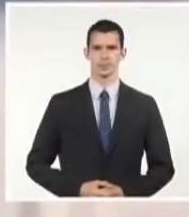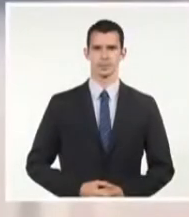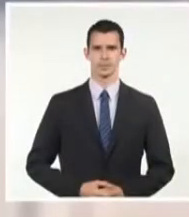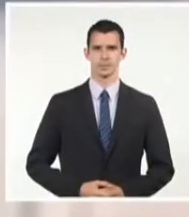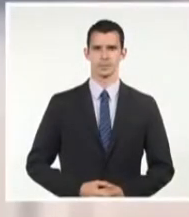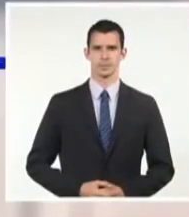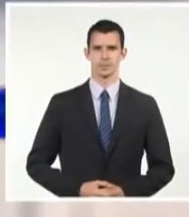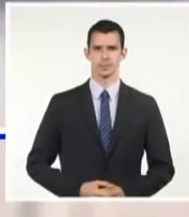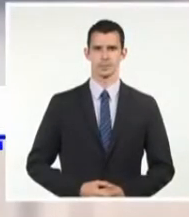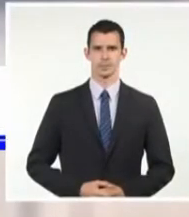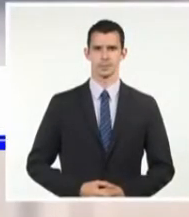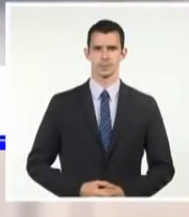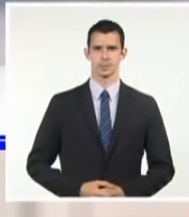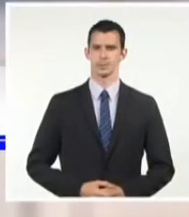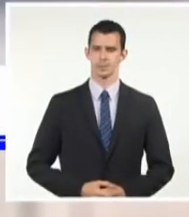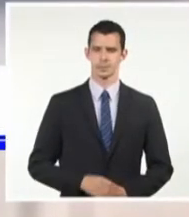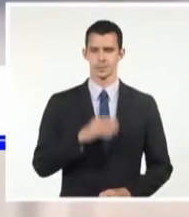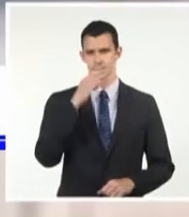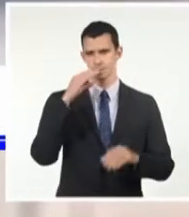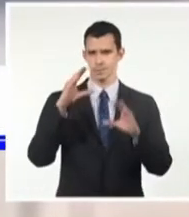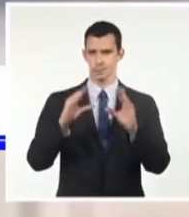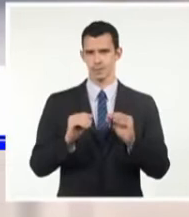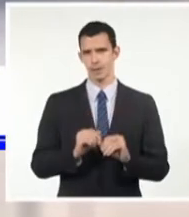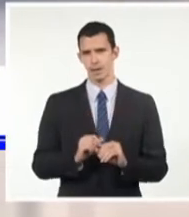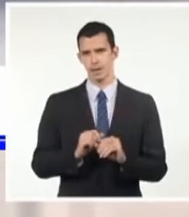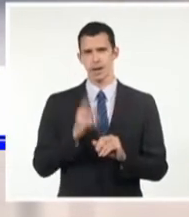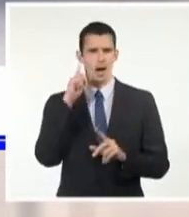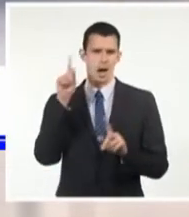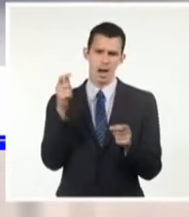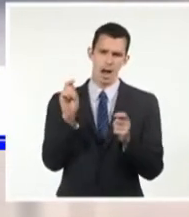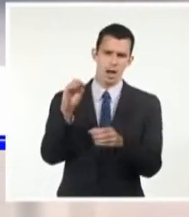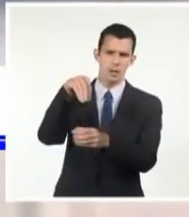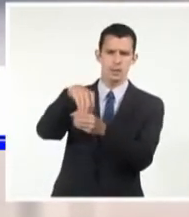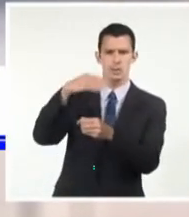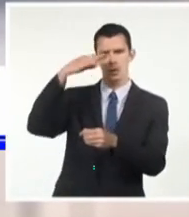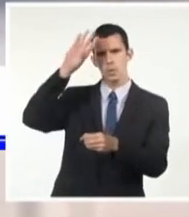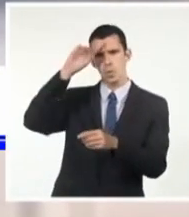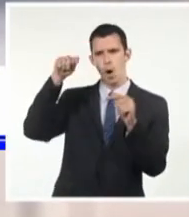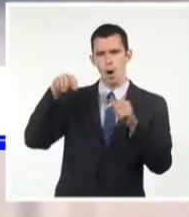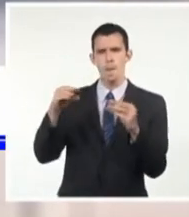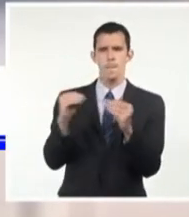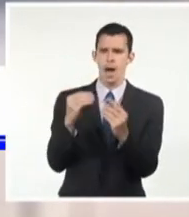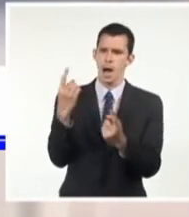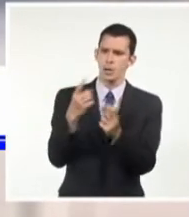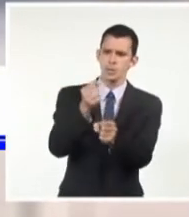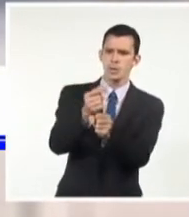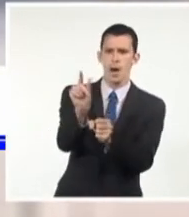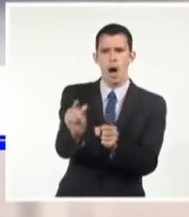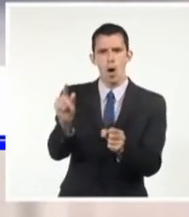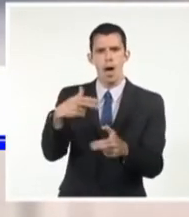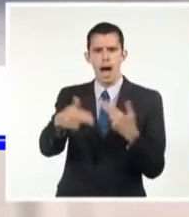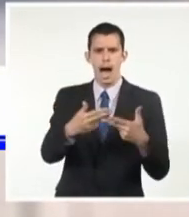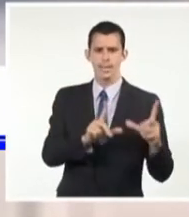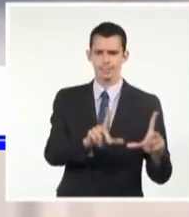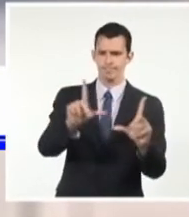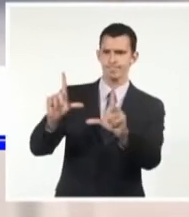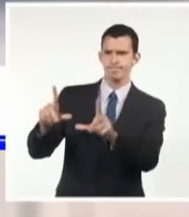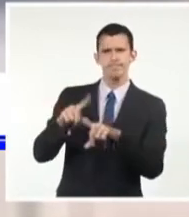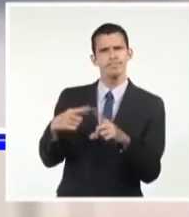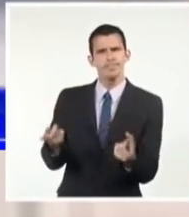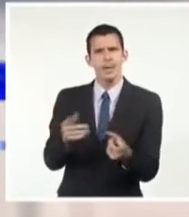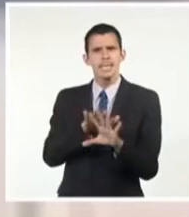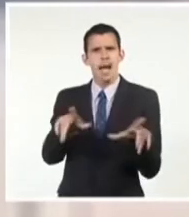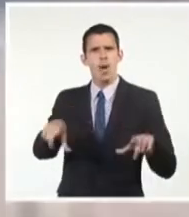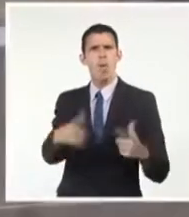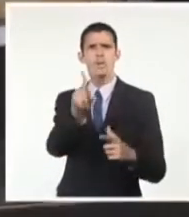Buenas noches. Trabajadores de la radio cubana recibieron reconocimientos esta mañana como parte de las celebraciones por el centenario de este medio de comunicación.